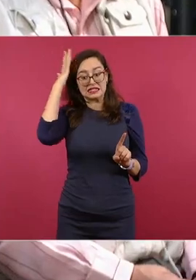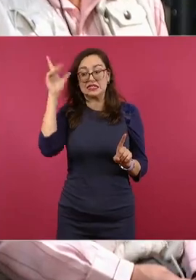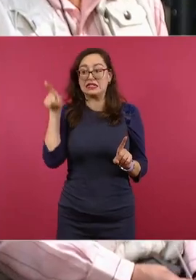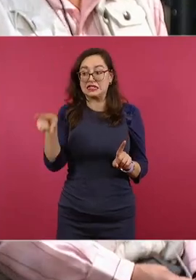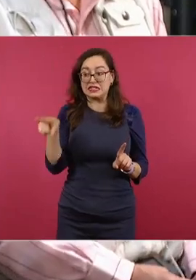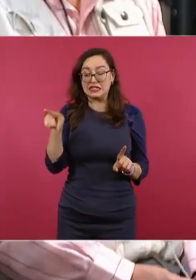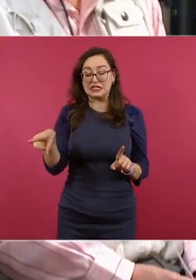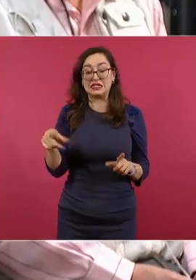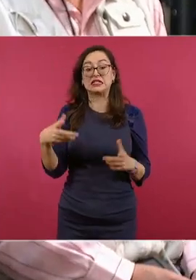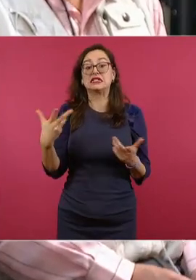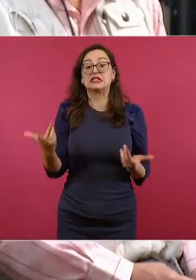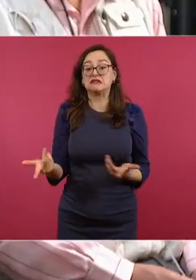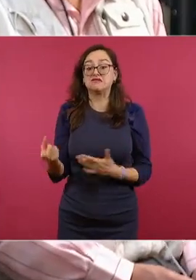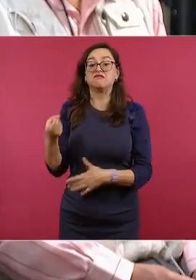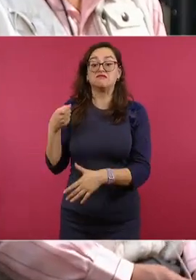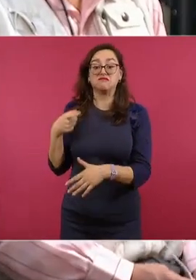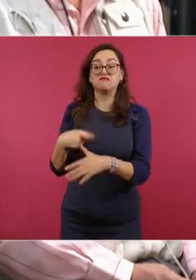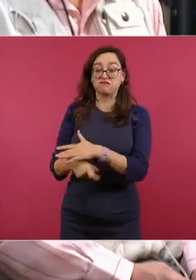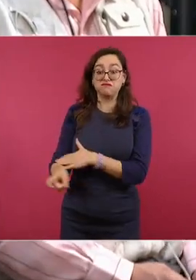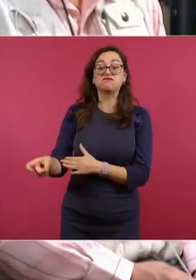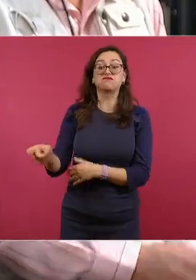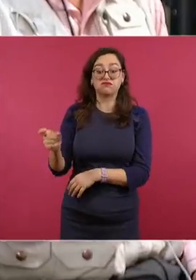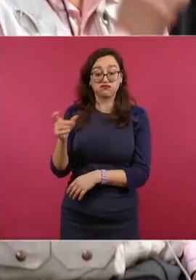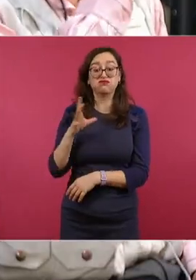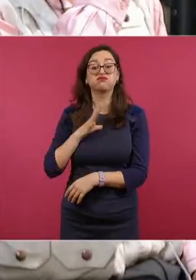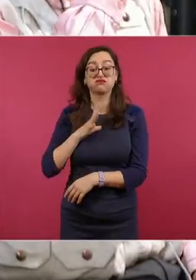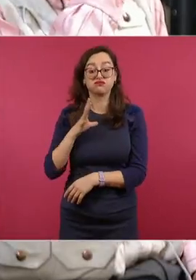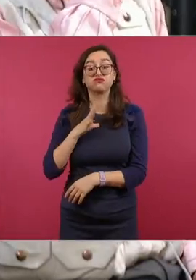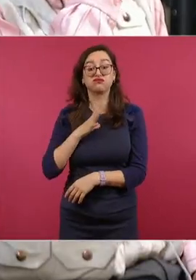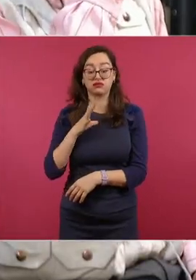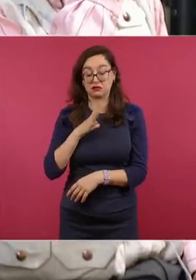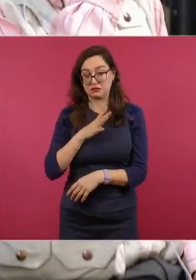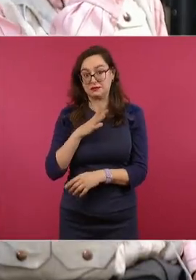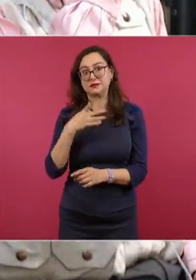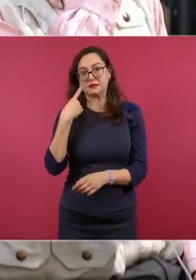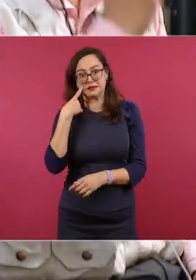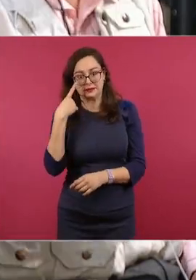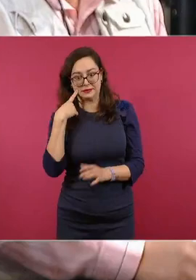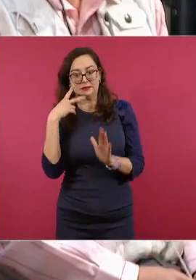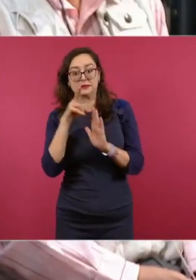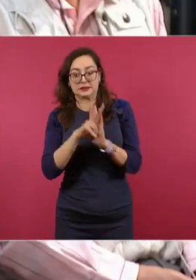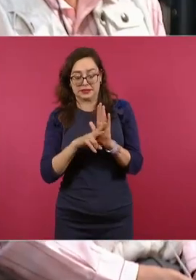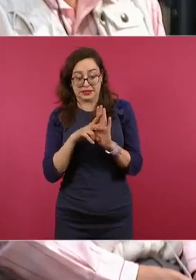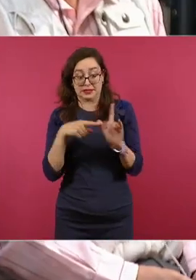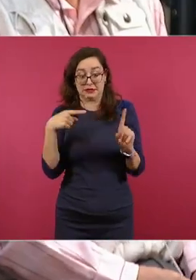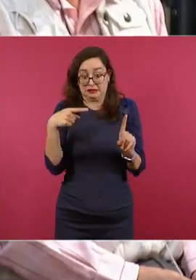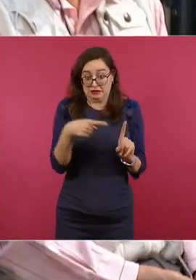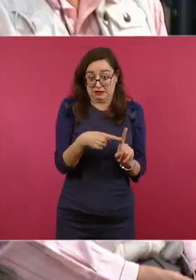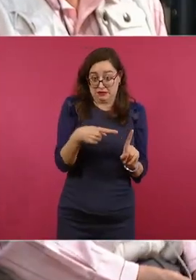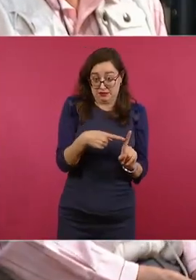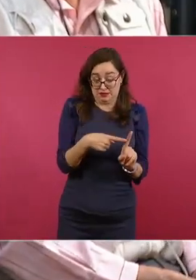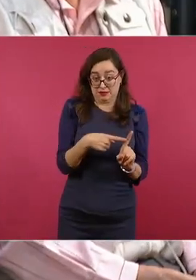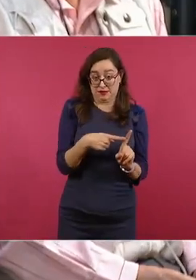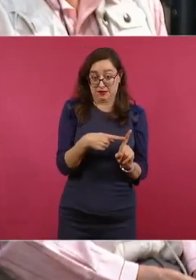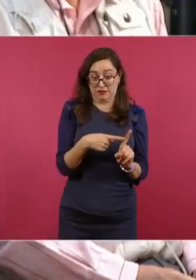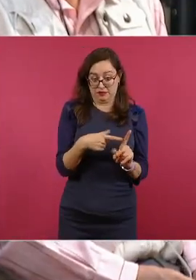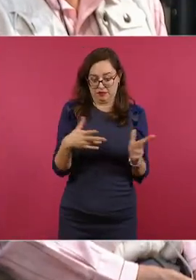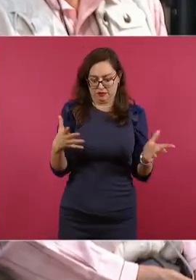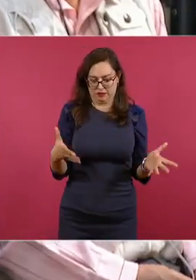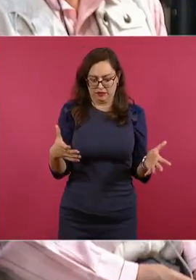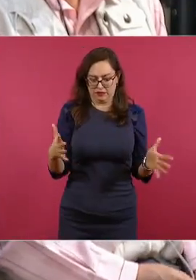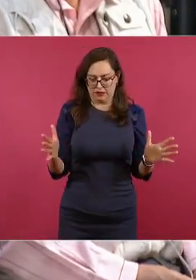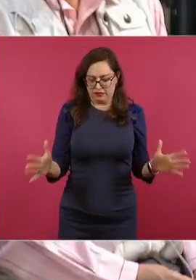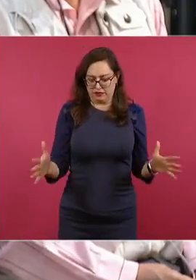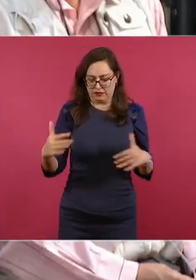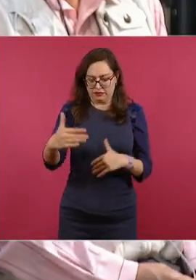de Ulises Ruiz, en Jorge Franco, entregándole una caja de huevo, una caja